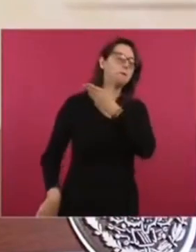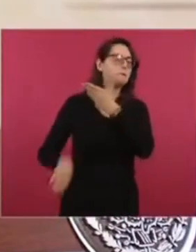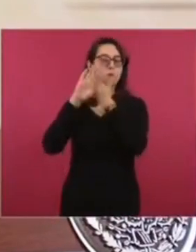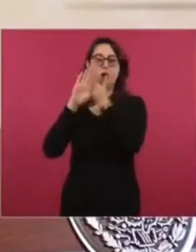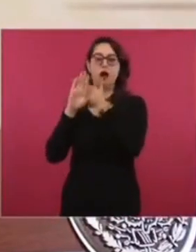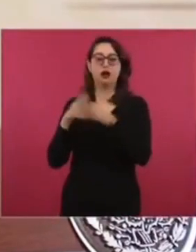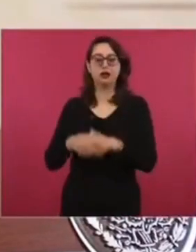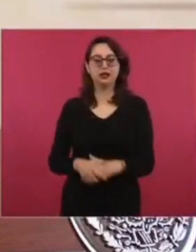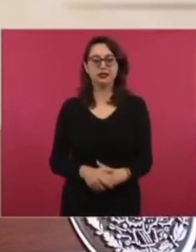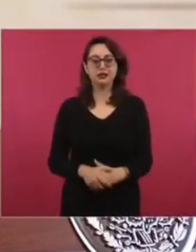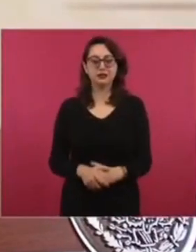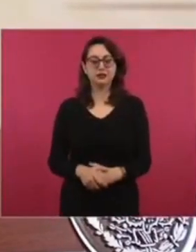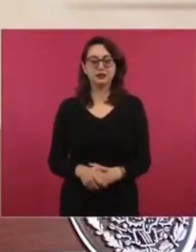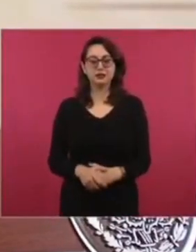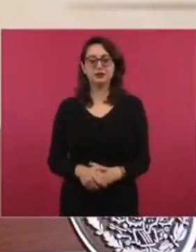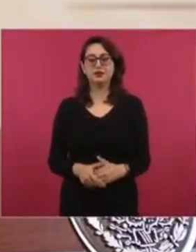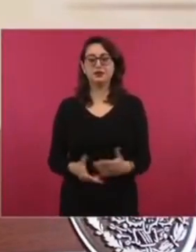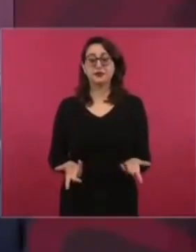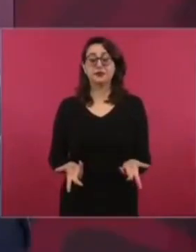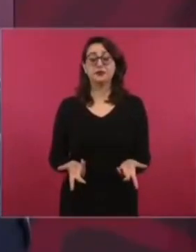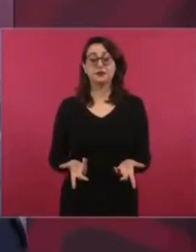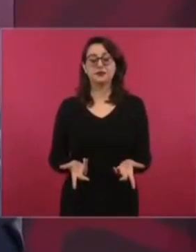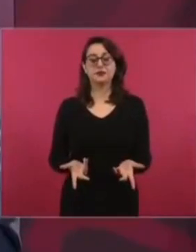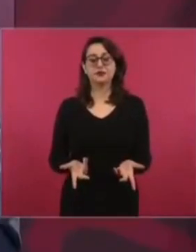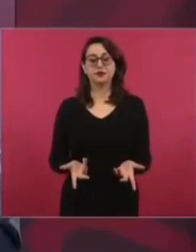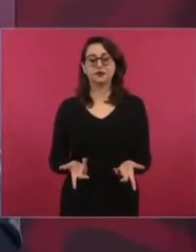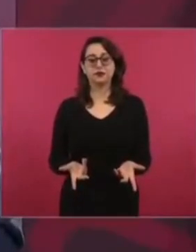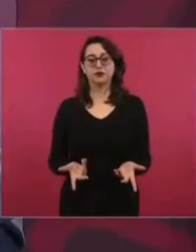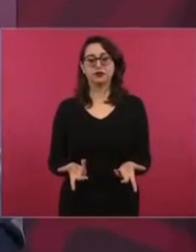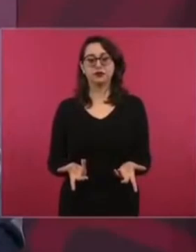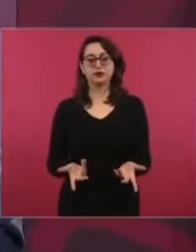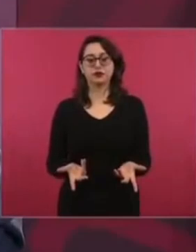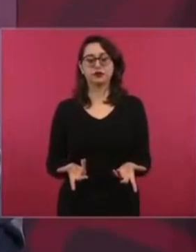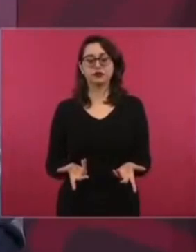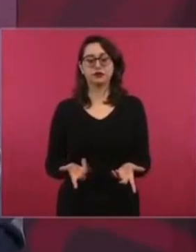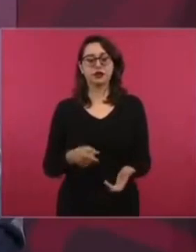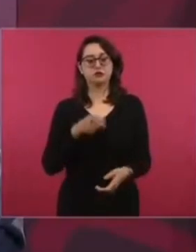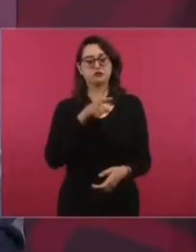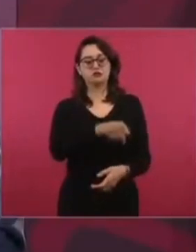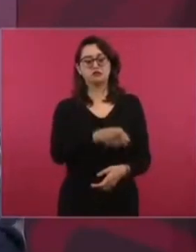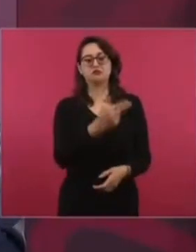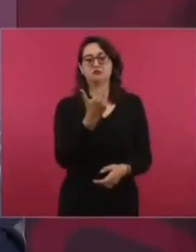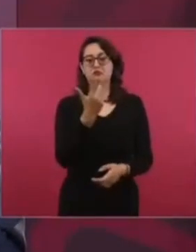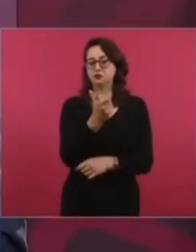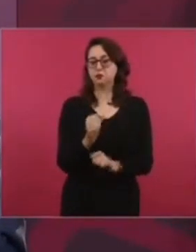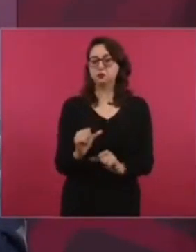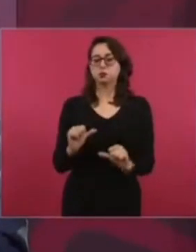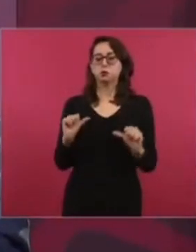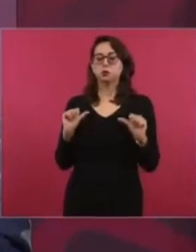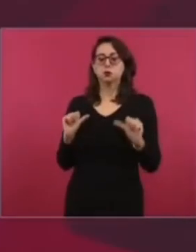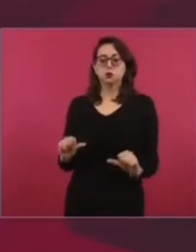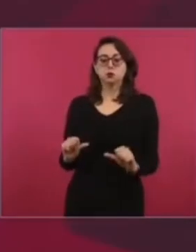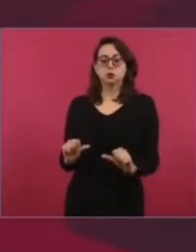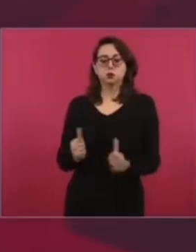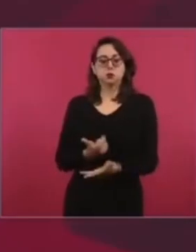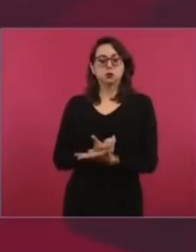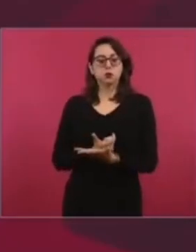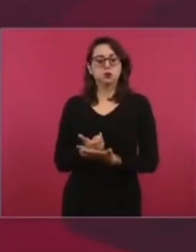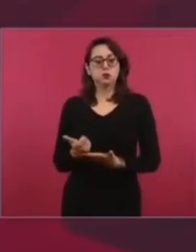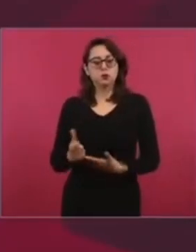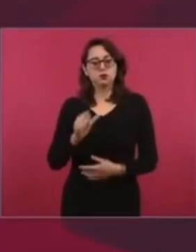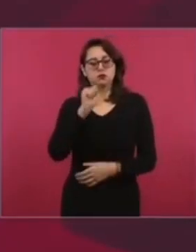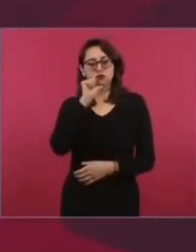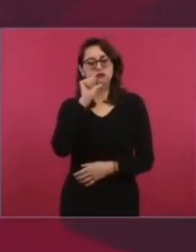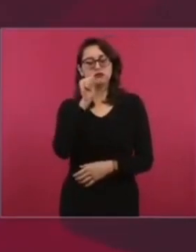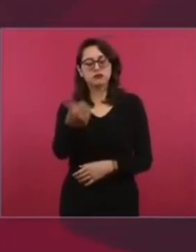asunto en donde están de por medio veinticinco mil millones de pesos no estoy diciendo